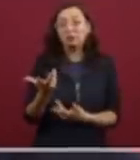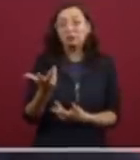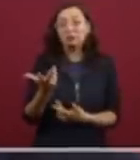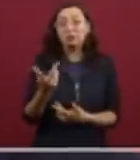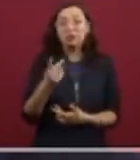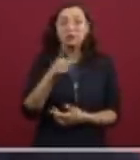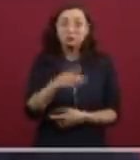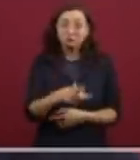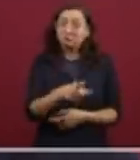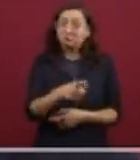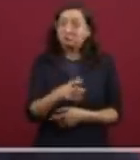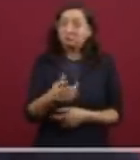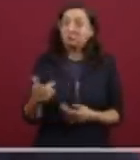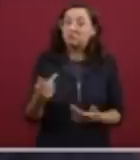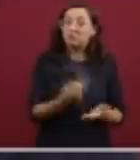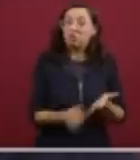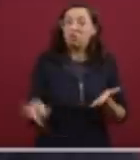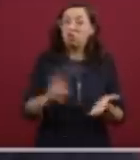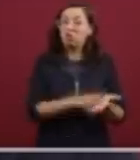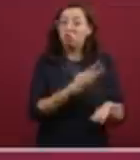hubo un sobreprecio.